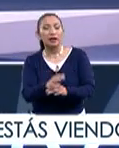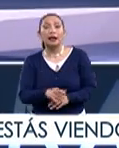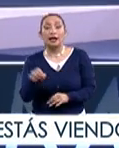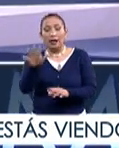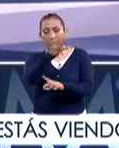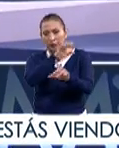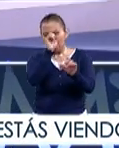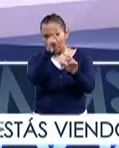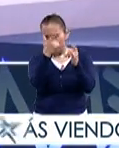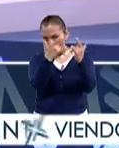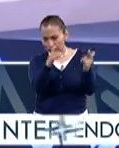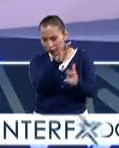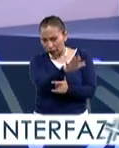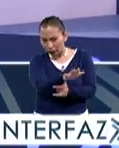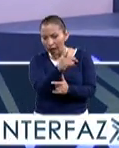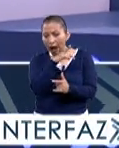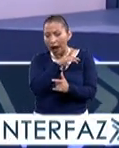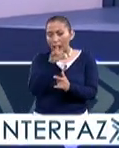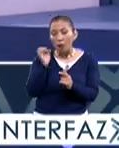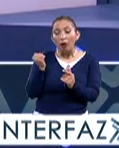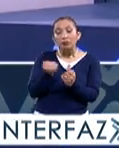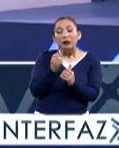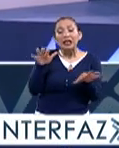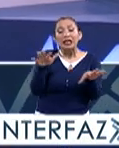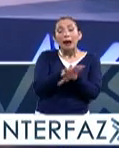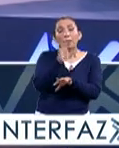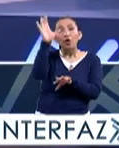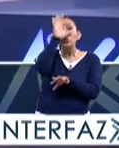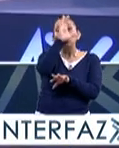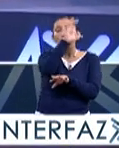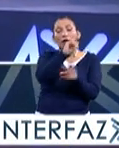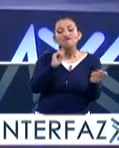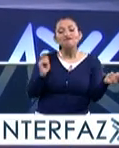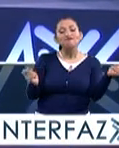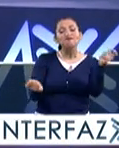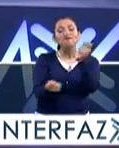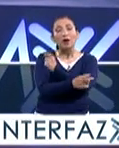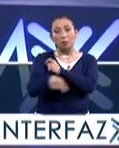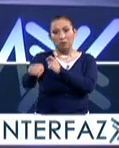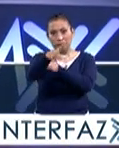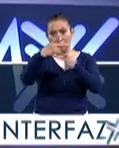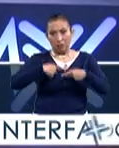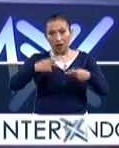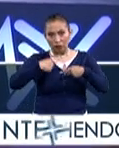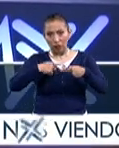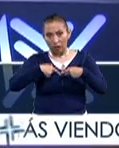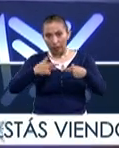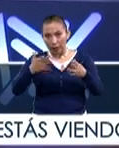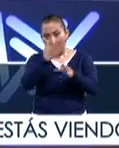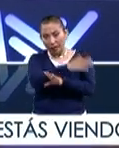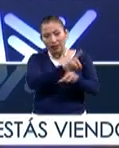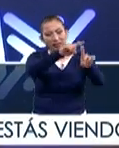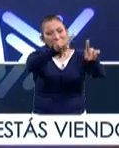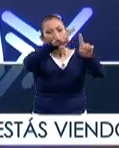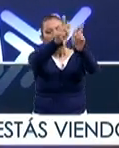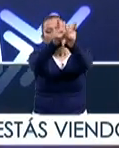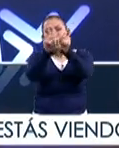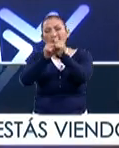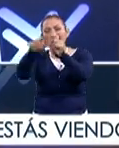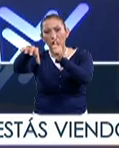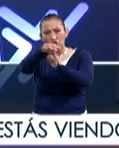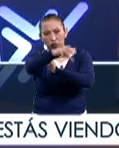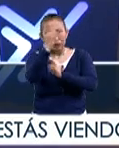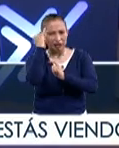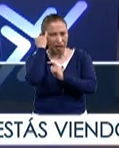ese contexto hay una suerte de cambio cultural muy importante, porque la población de los distintos grupos étnicos